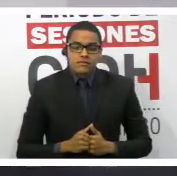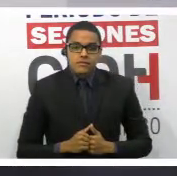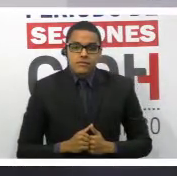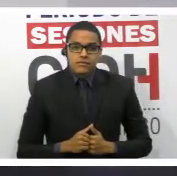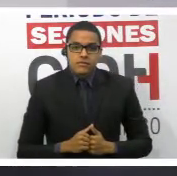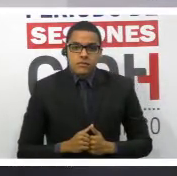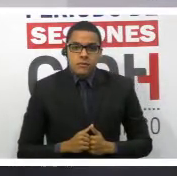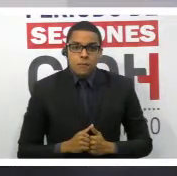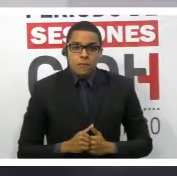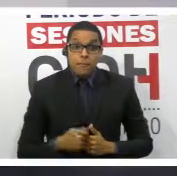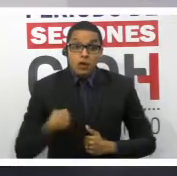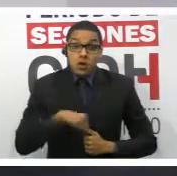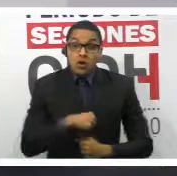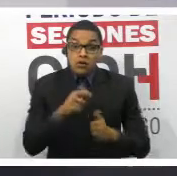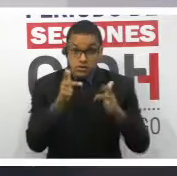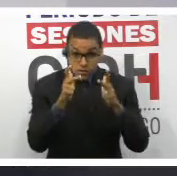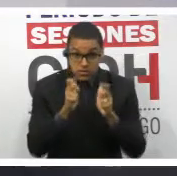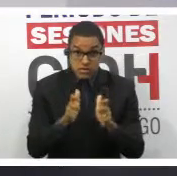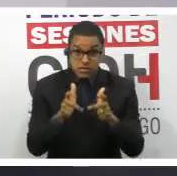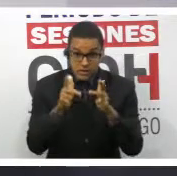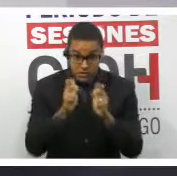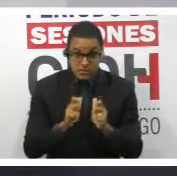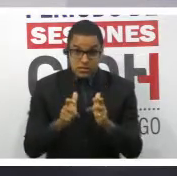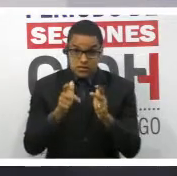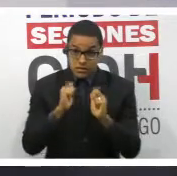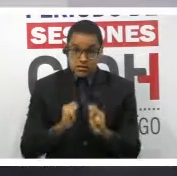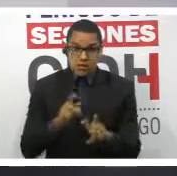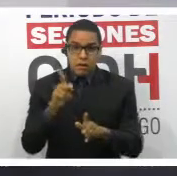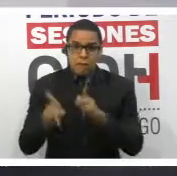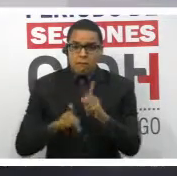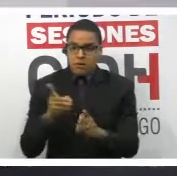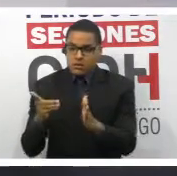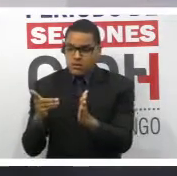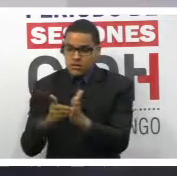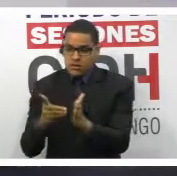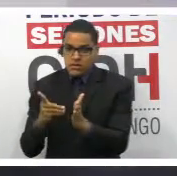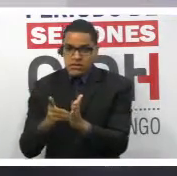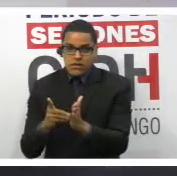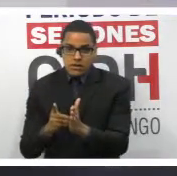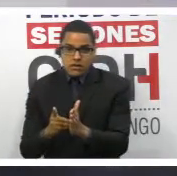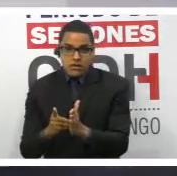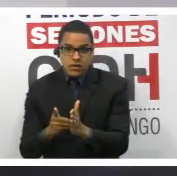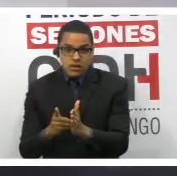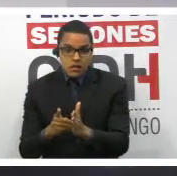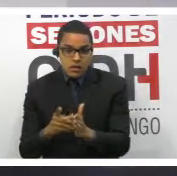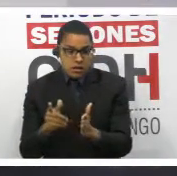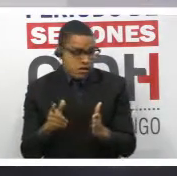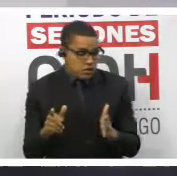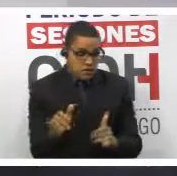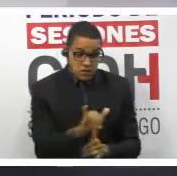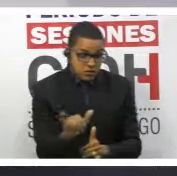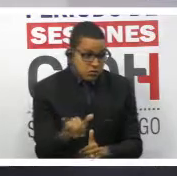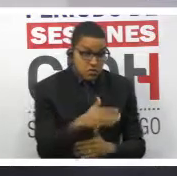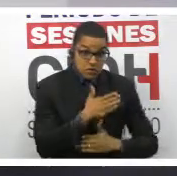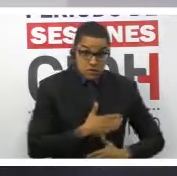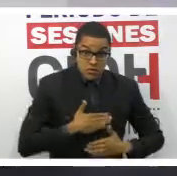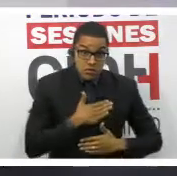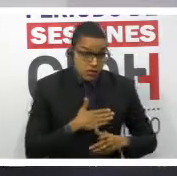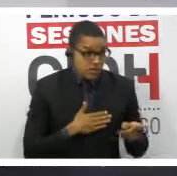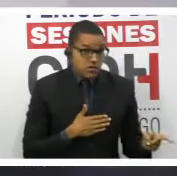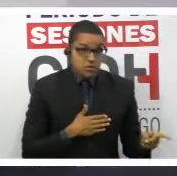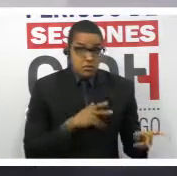completado este nuevo compás de suplente iván esta es nuestra